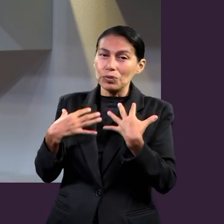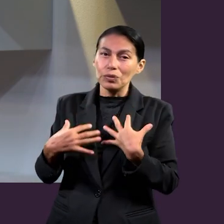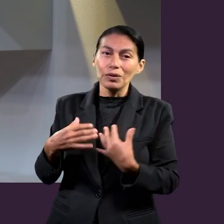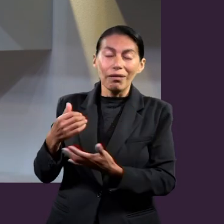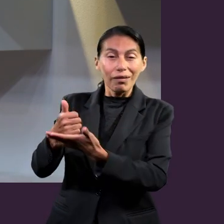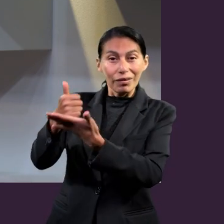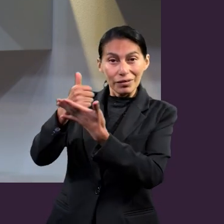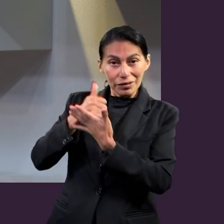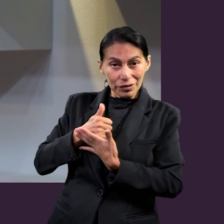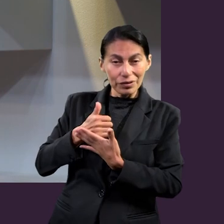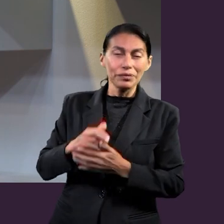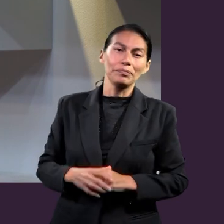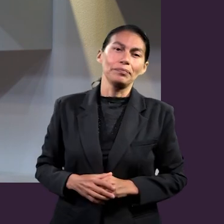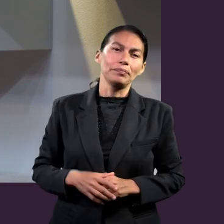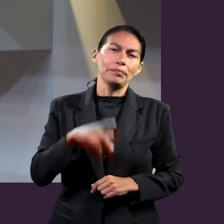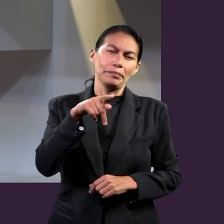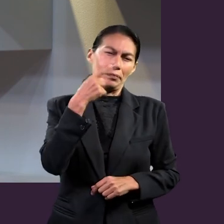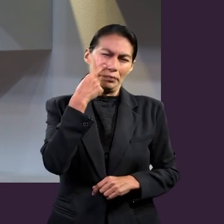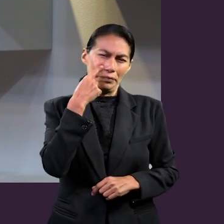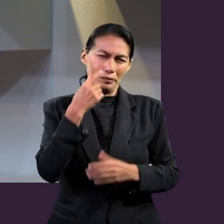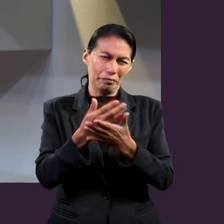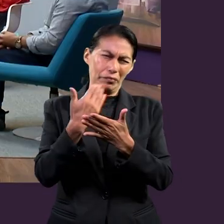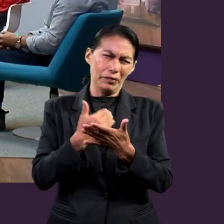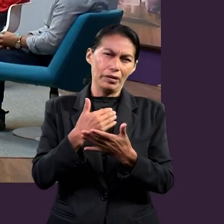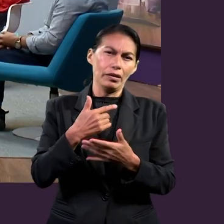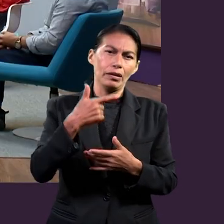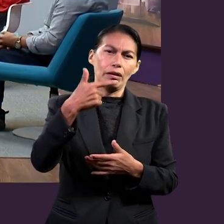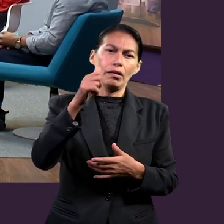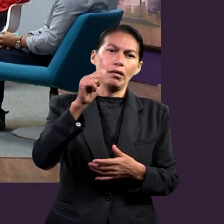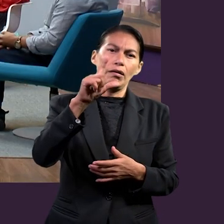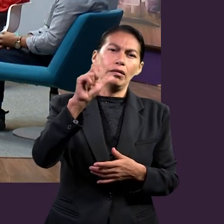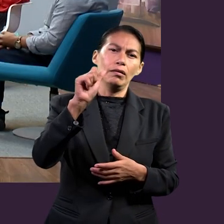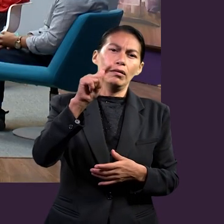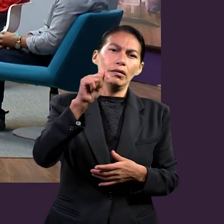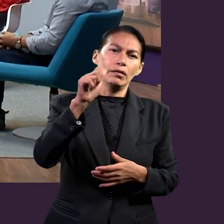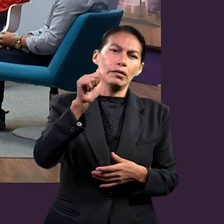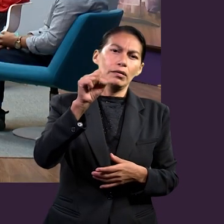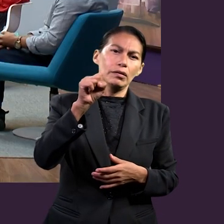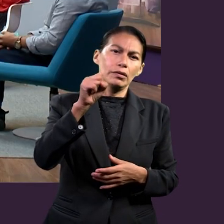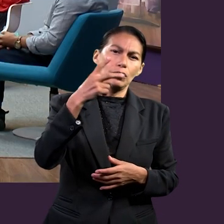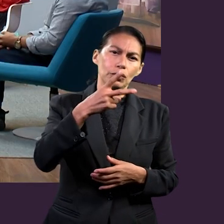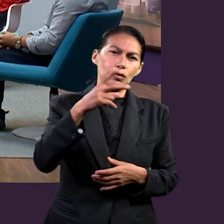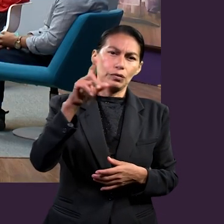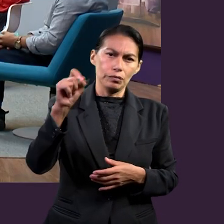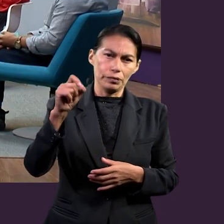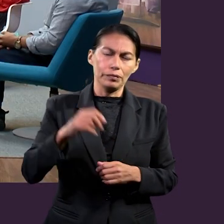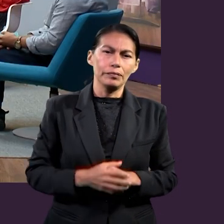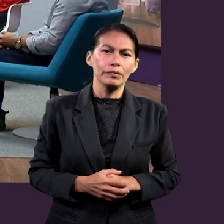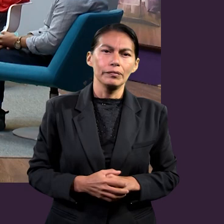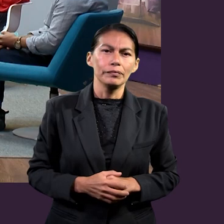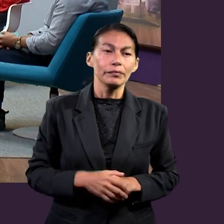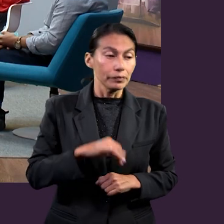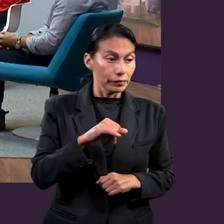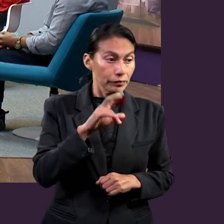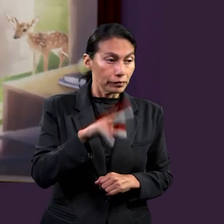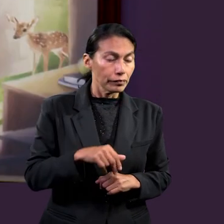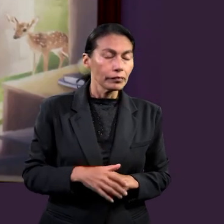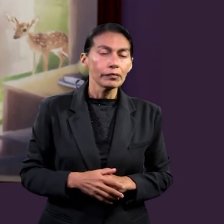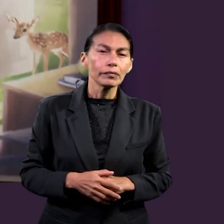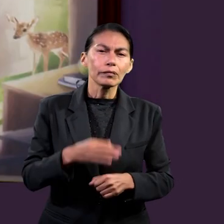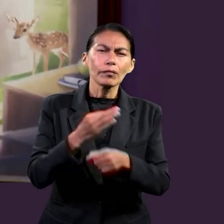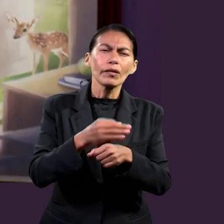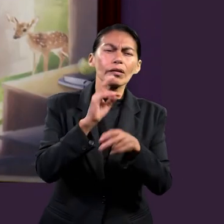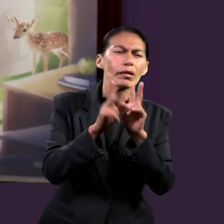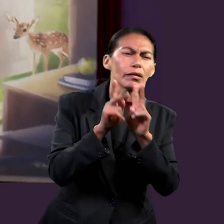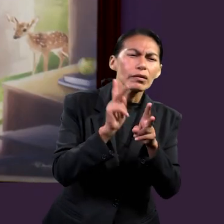¿Y qué les parece la actuación del Espíritu Santo? Pero antes de eso, vamos a ver qué dice Gálatas 2.20. Sí, justo con la plática,